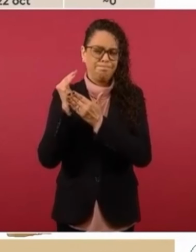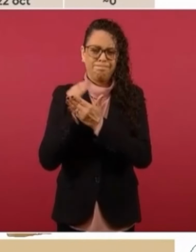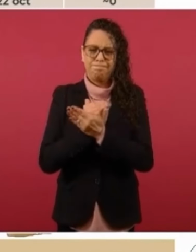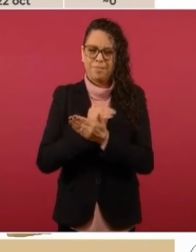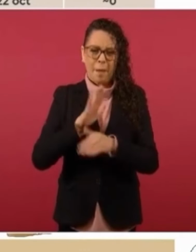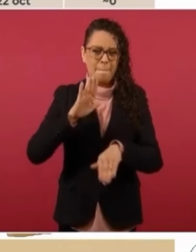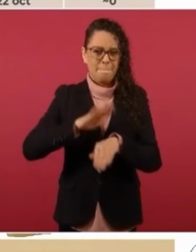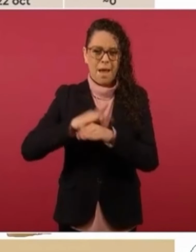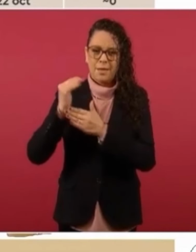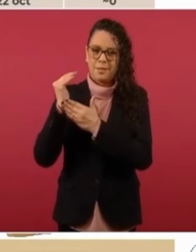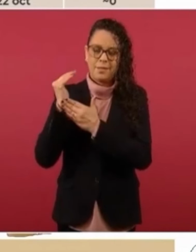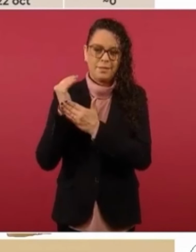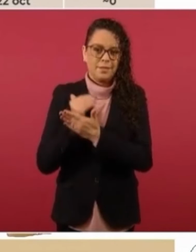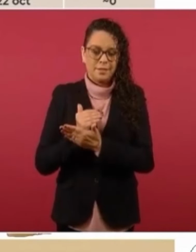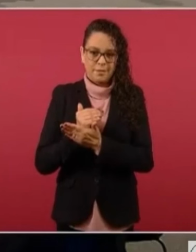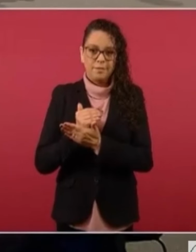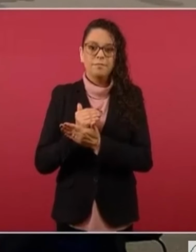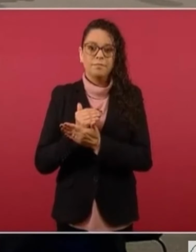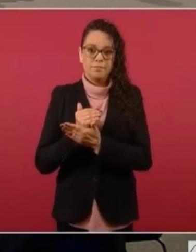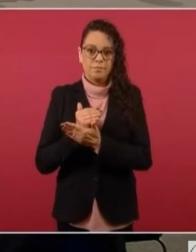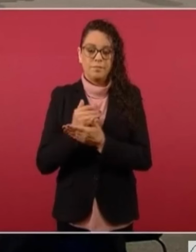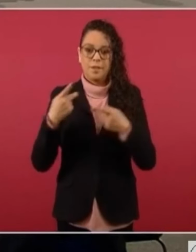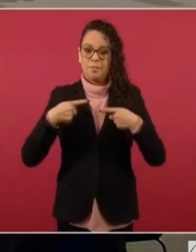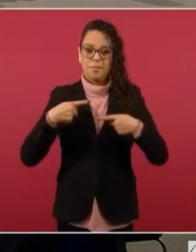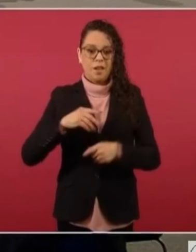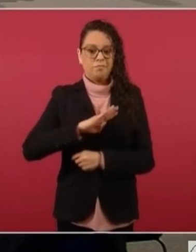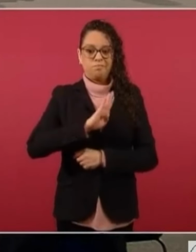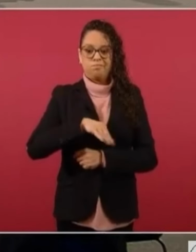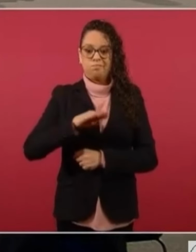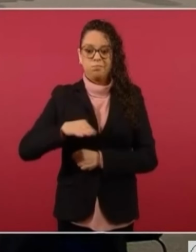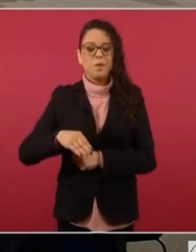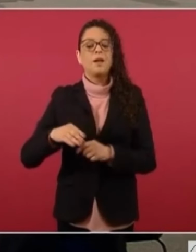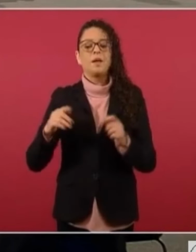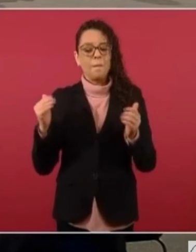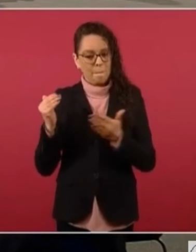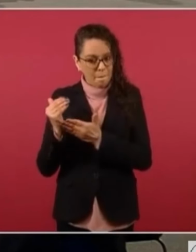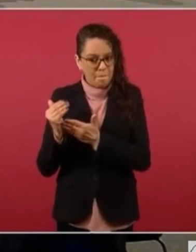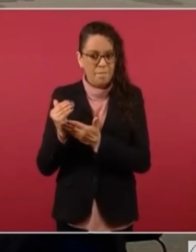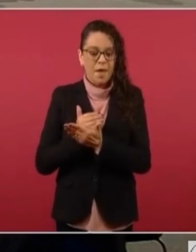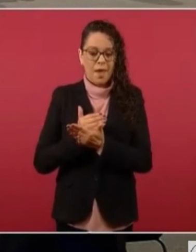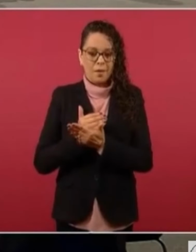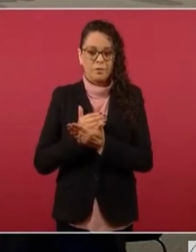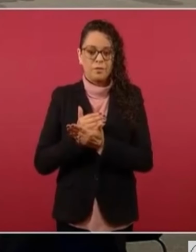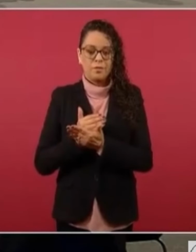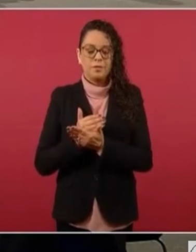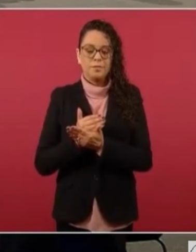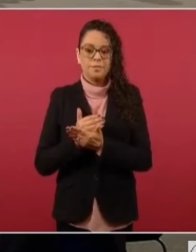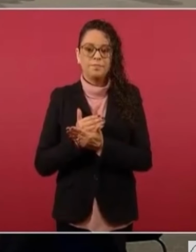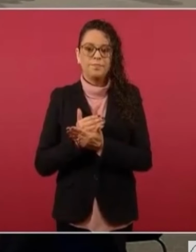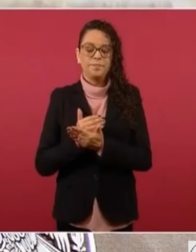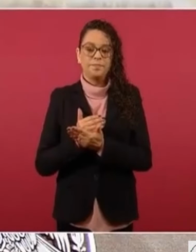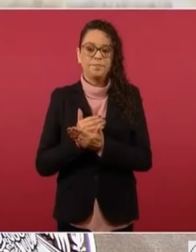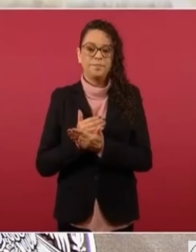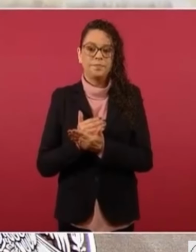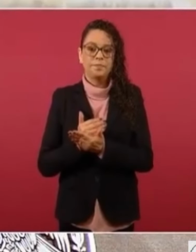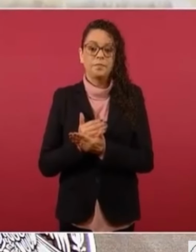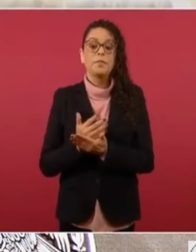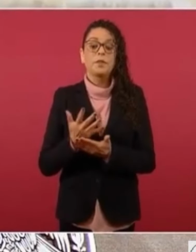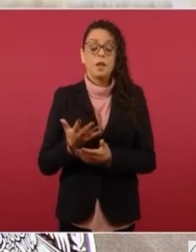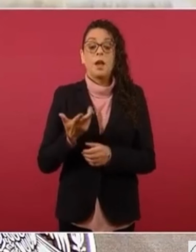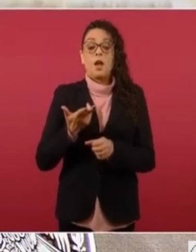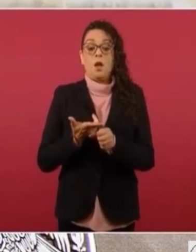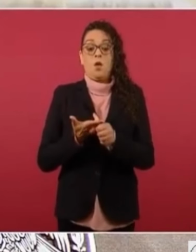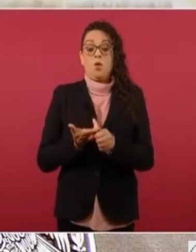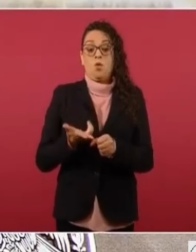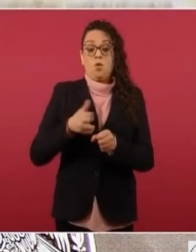materia de defunciones. Y por último, esto se debe tanto la